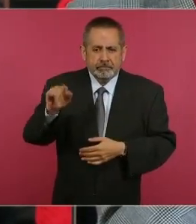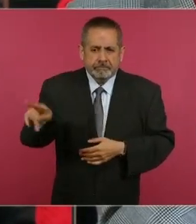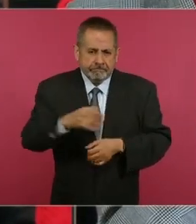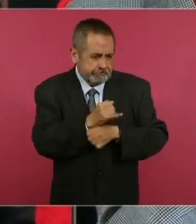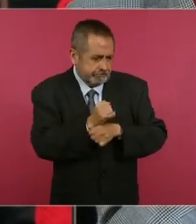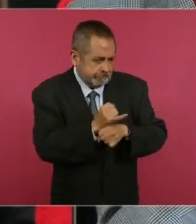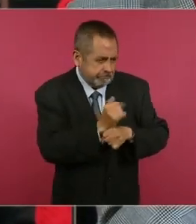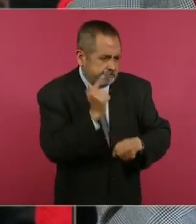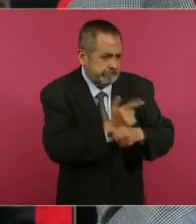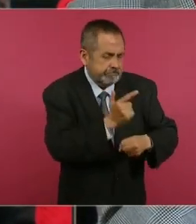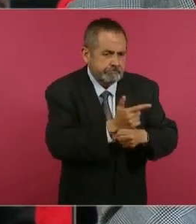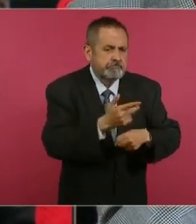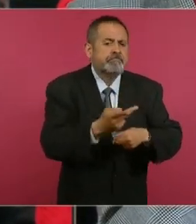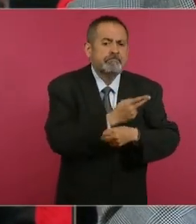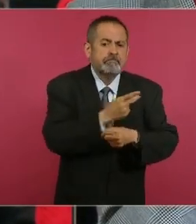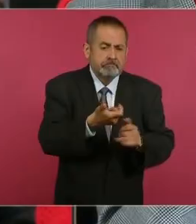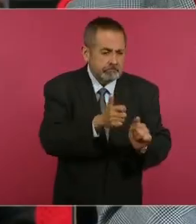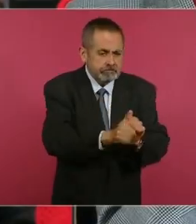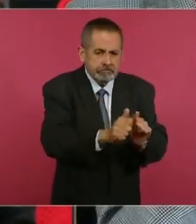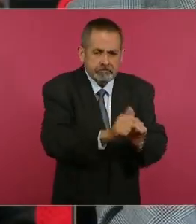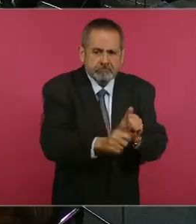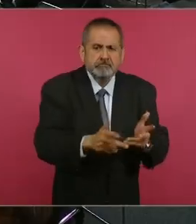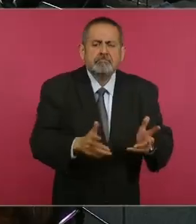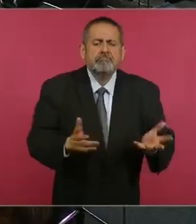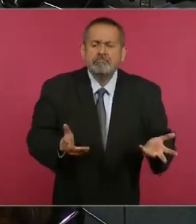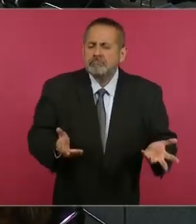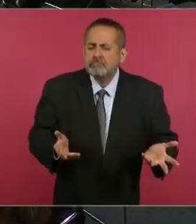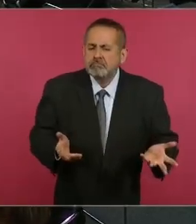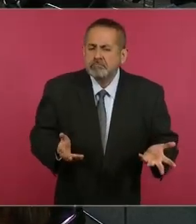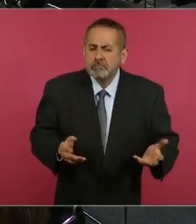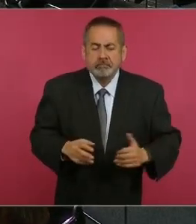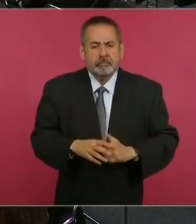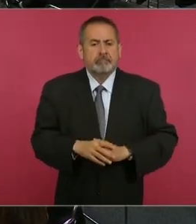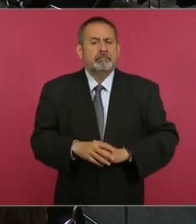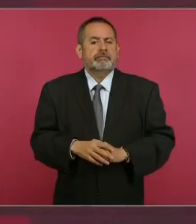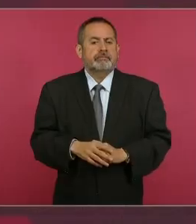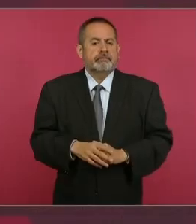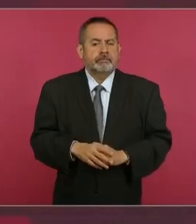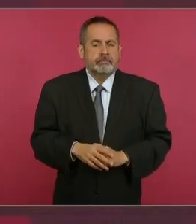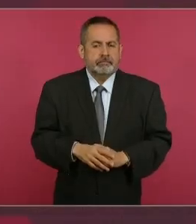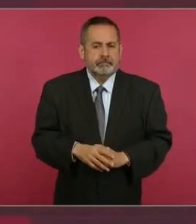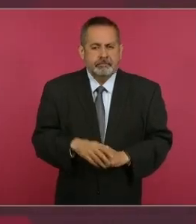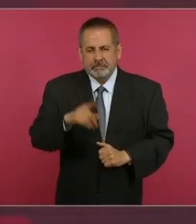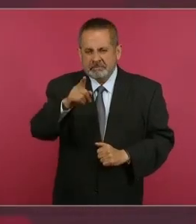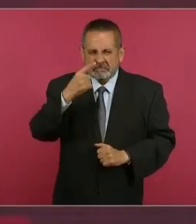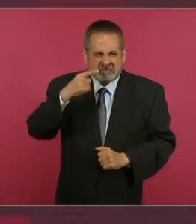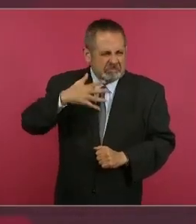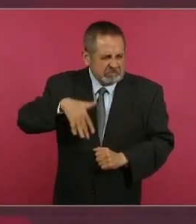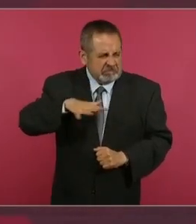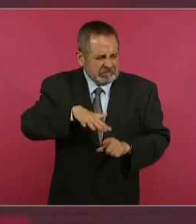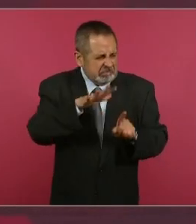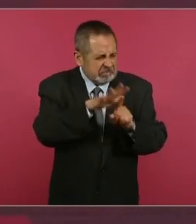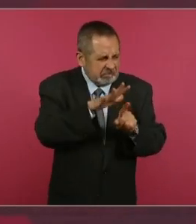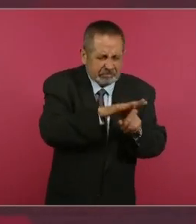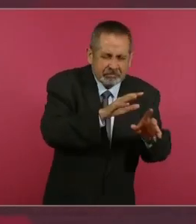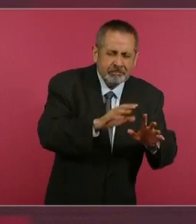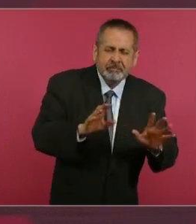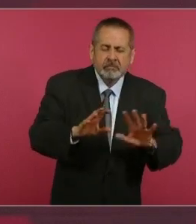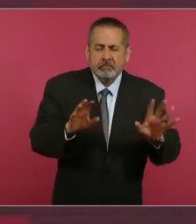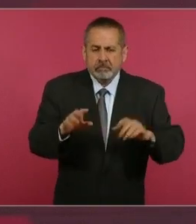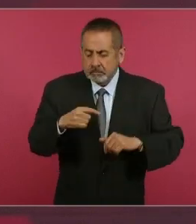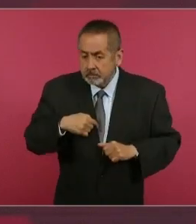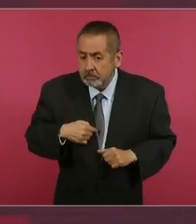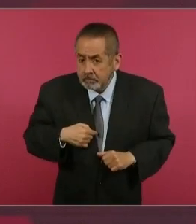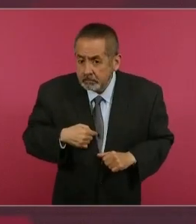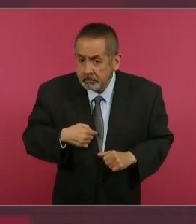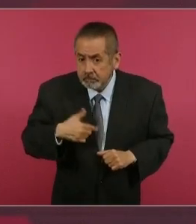investigarlos, porque es en efectivo. Nada más que no vayan a decir que ya los estamos persiguiendo ni nada, no, nada más es porque